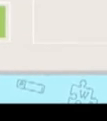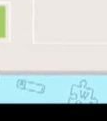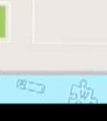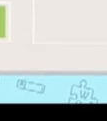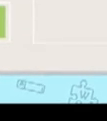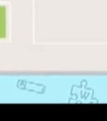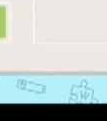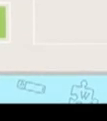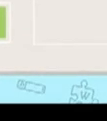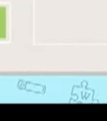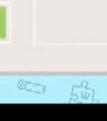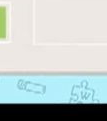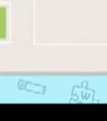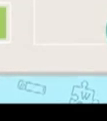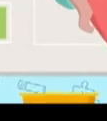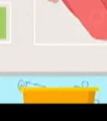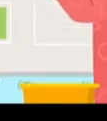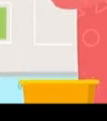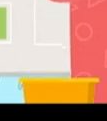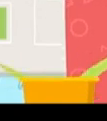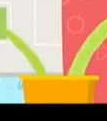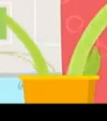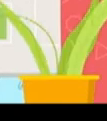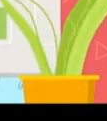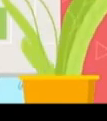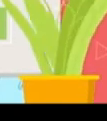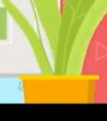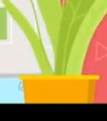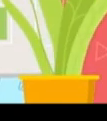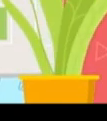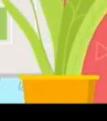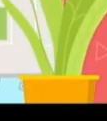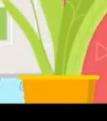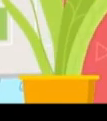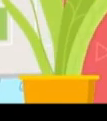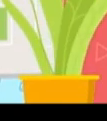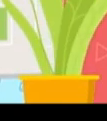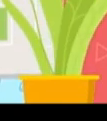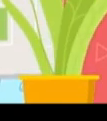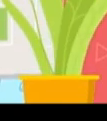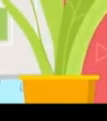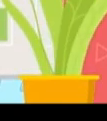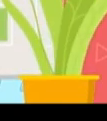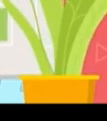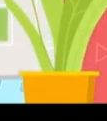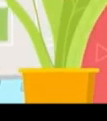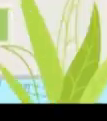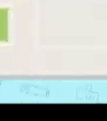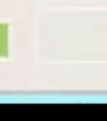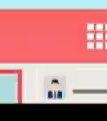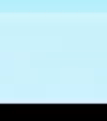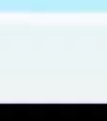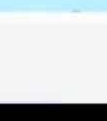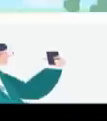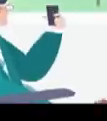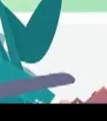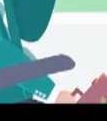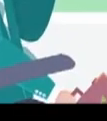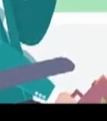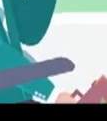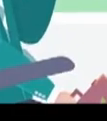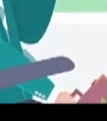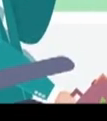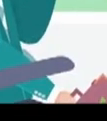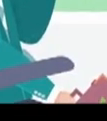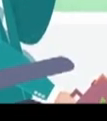del año. Esto me permite establecer mi propio horario de estudio y combinarlo con otras actividades. Lo mejor es